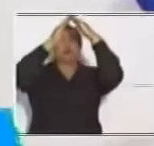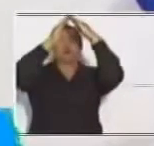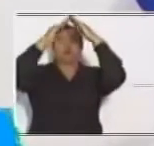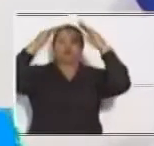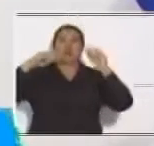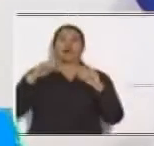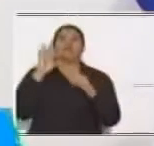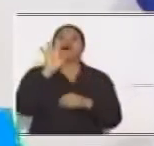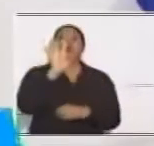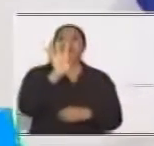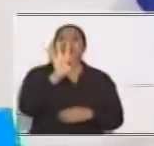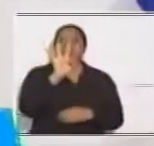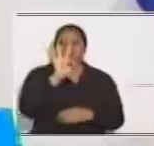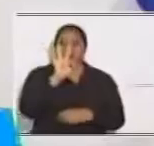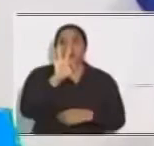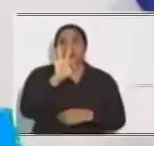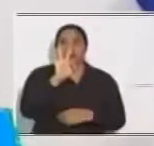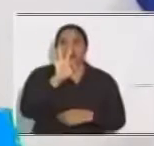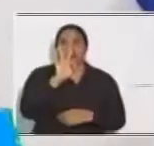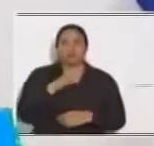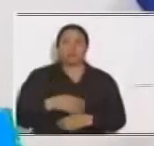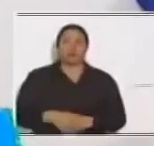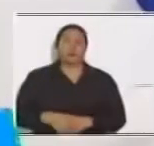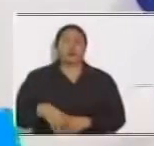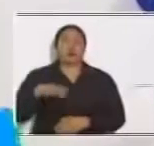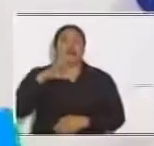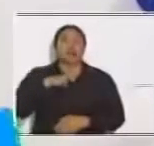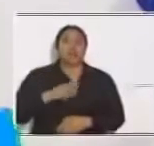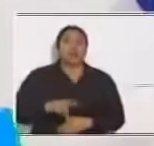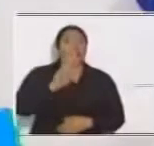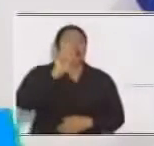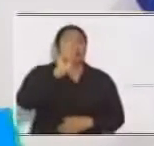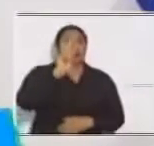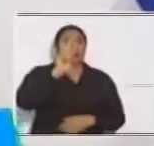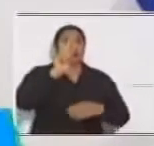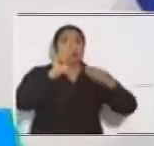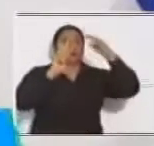Y tiene 3 ángulos externos.